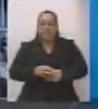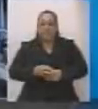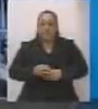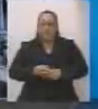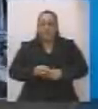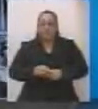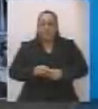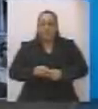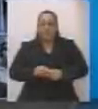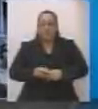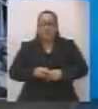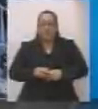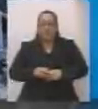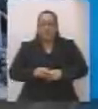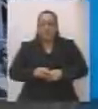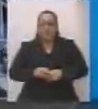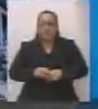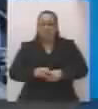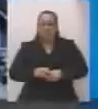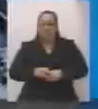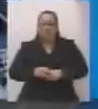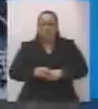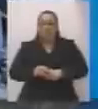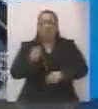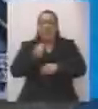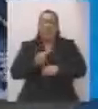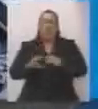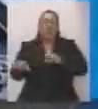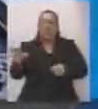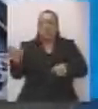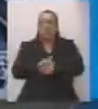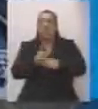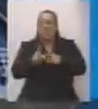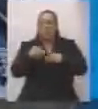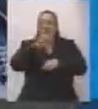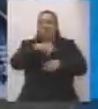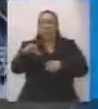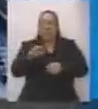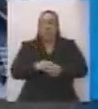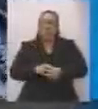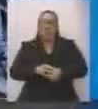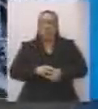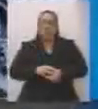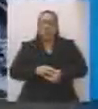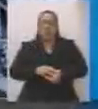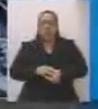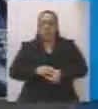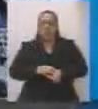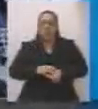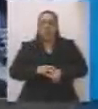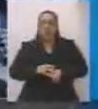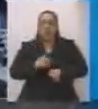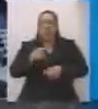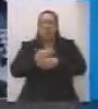capacitación de los trabajadores que ocupan estos dos puestos. Hay una